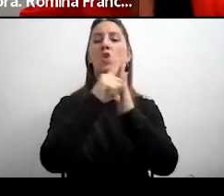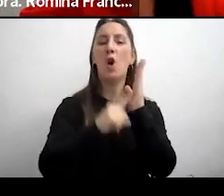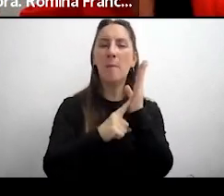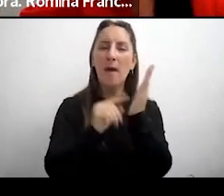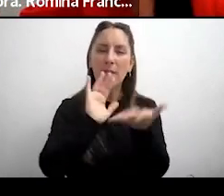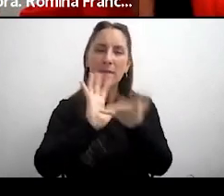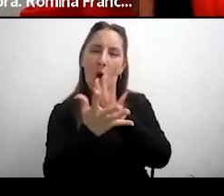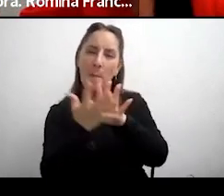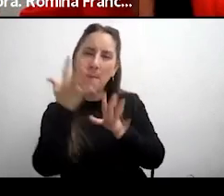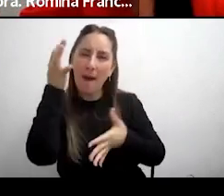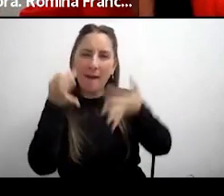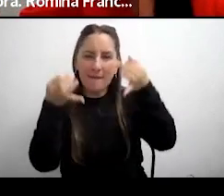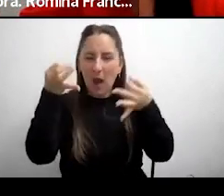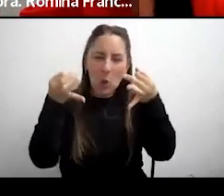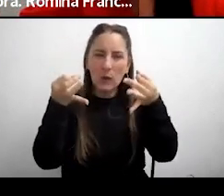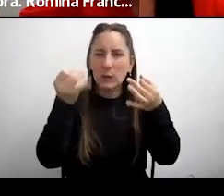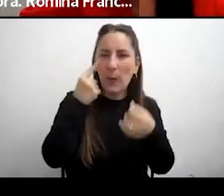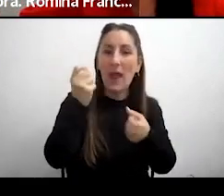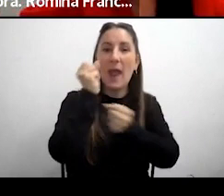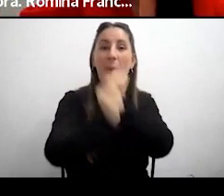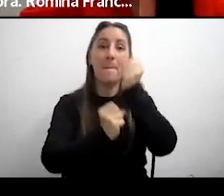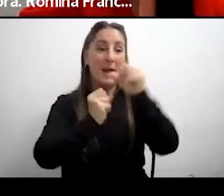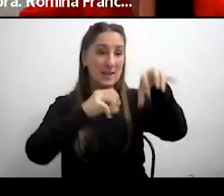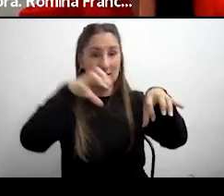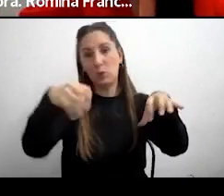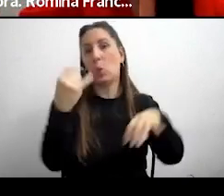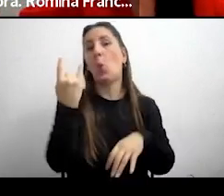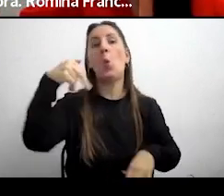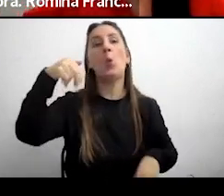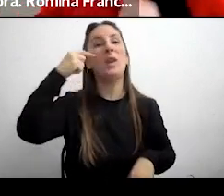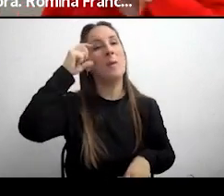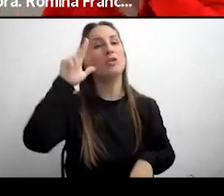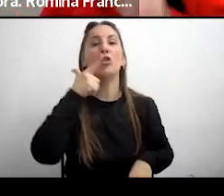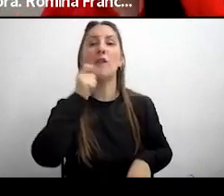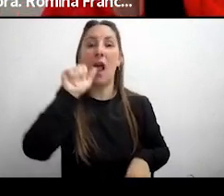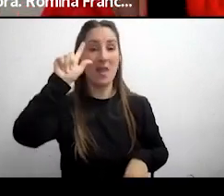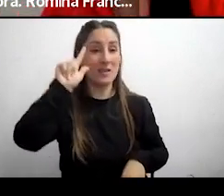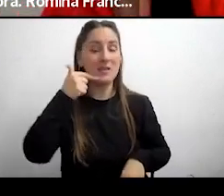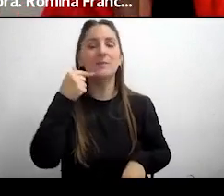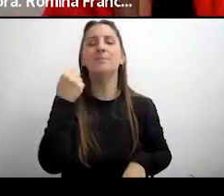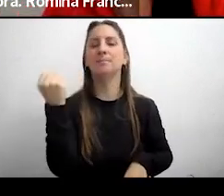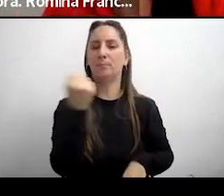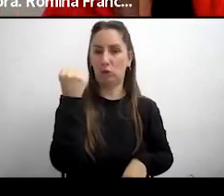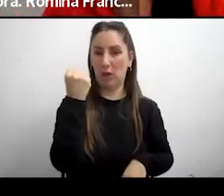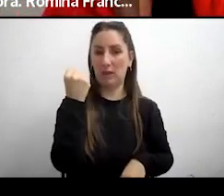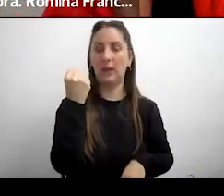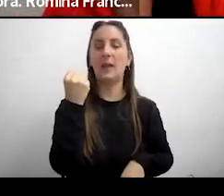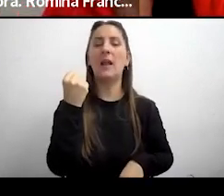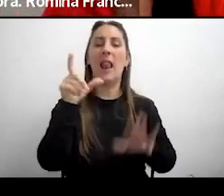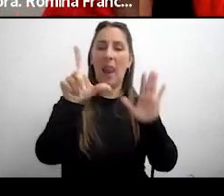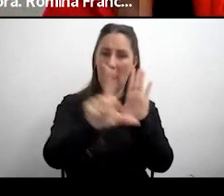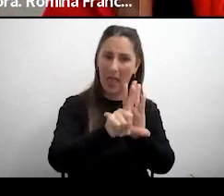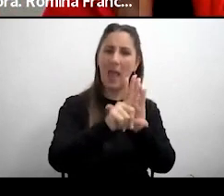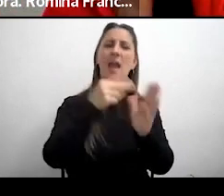evaluación de las empresas unipersonales es que tenemos que tener en cuenta, más allá de todo lo que es la Ley de Impuesto